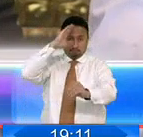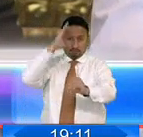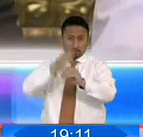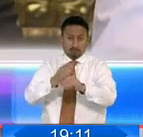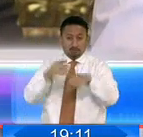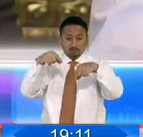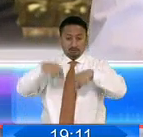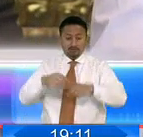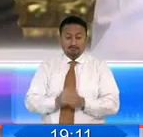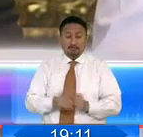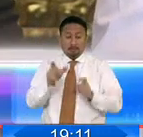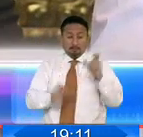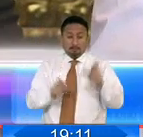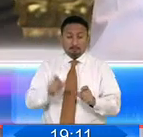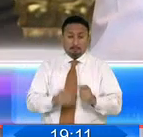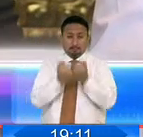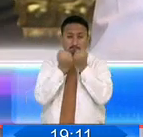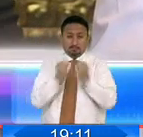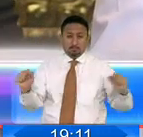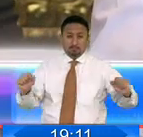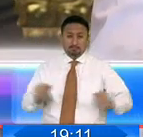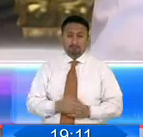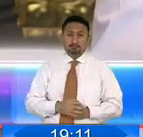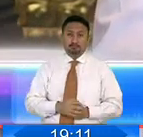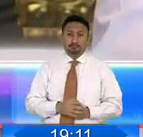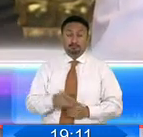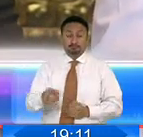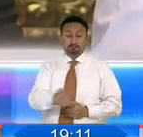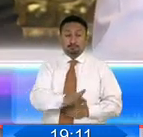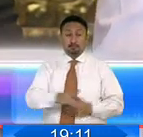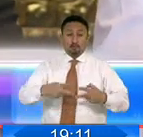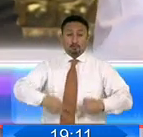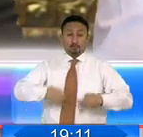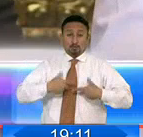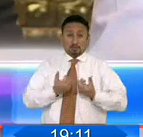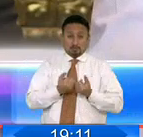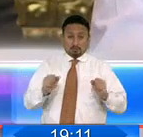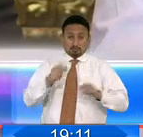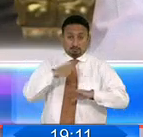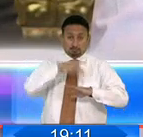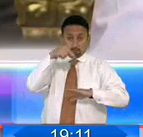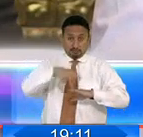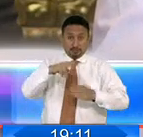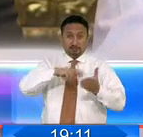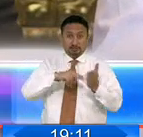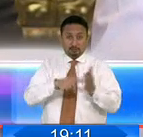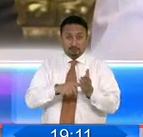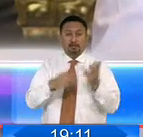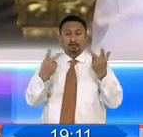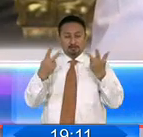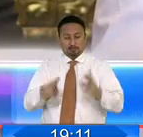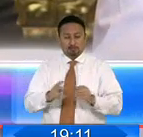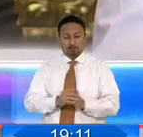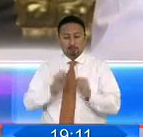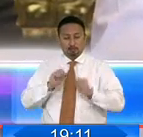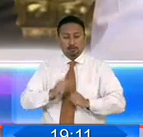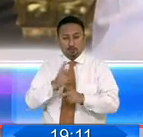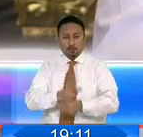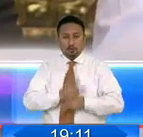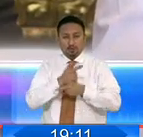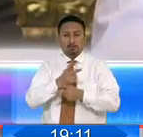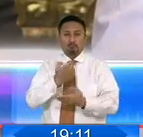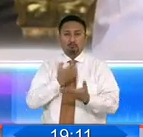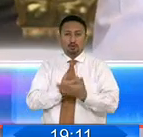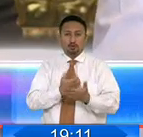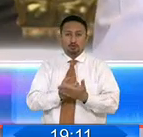salvar vidas de piquín si salvamos vidas de pichincha significa que también vamos a activar la